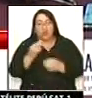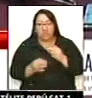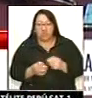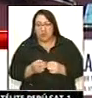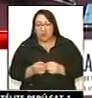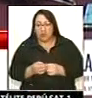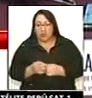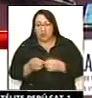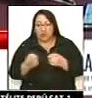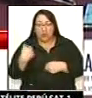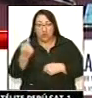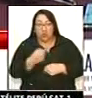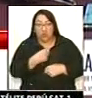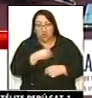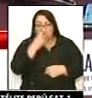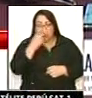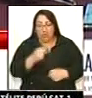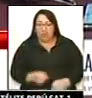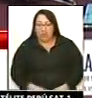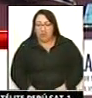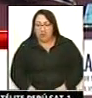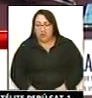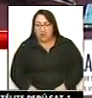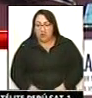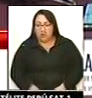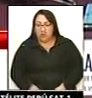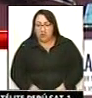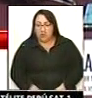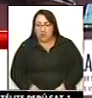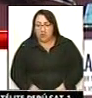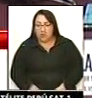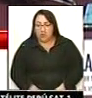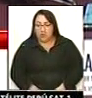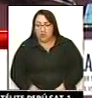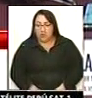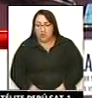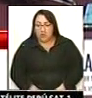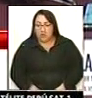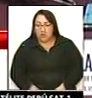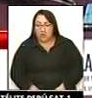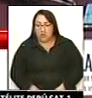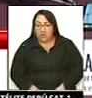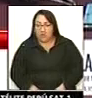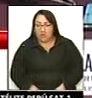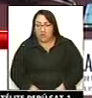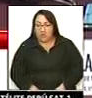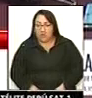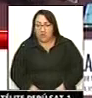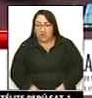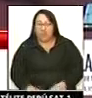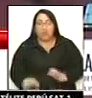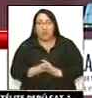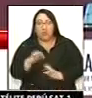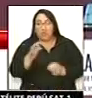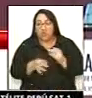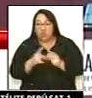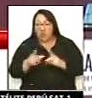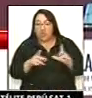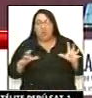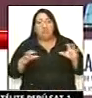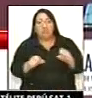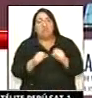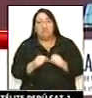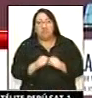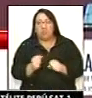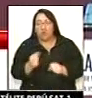¿La justicia como la vemos nosotros o la justicia como la ve el pueblo que está en la calle? La justicia que, por ejemplo, se toman un local y